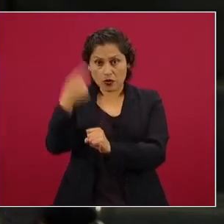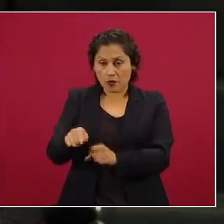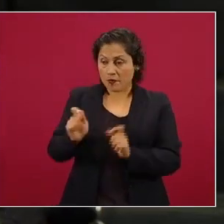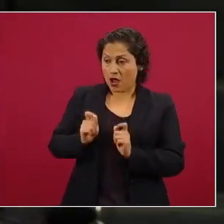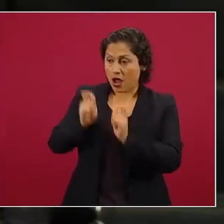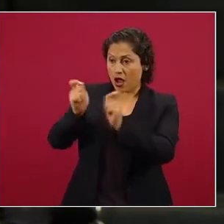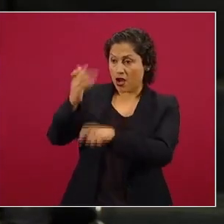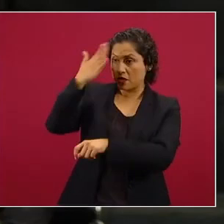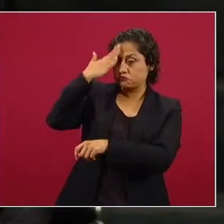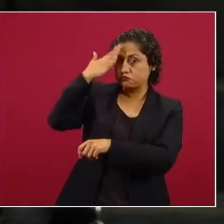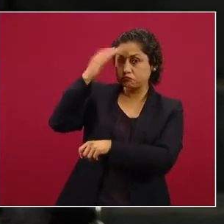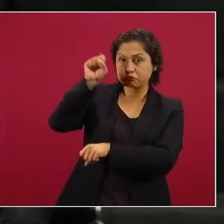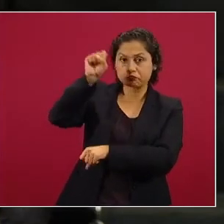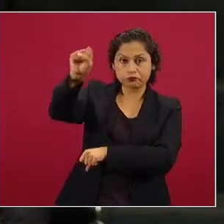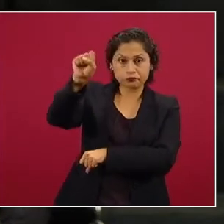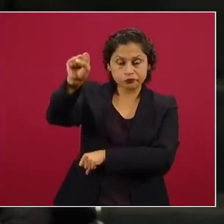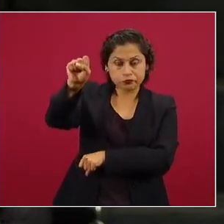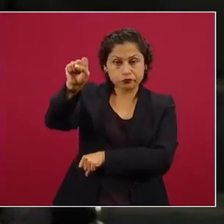de Champs